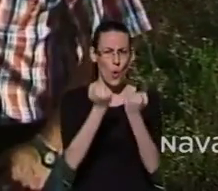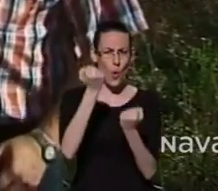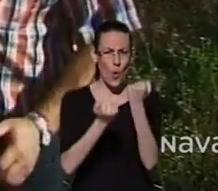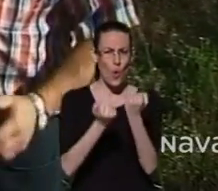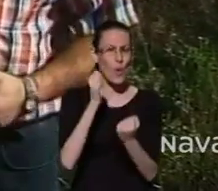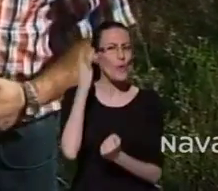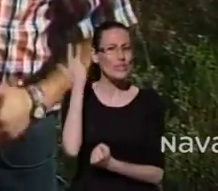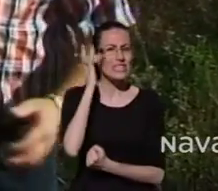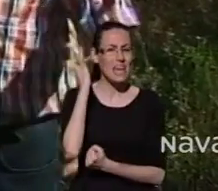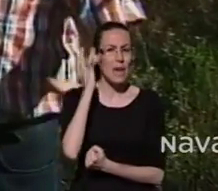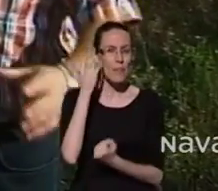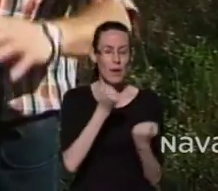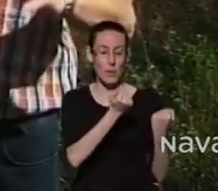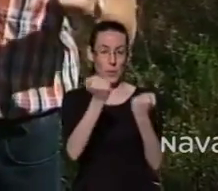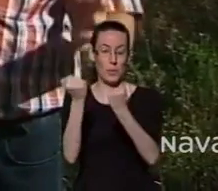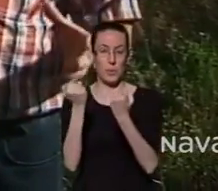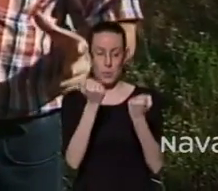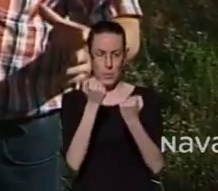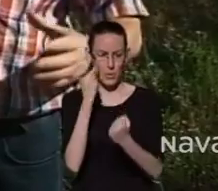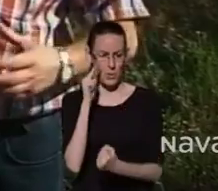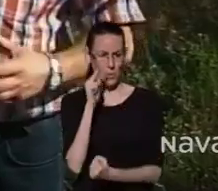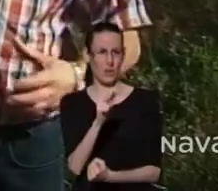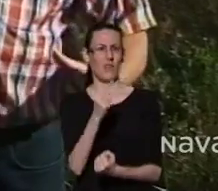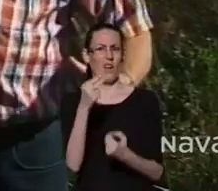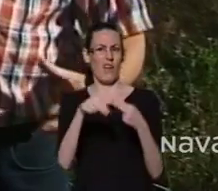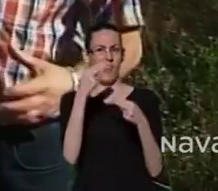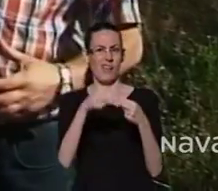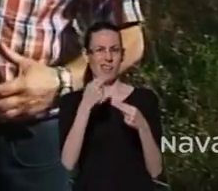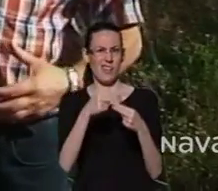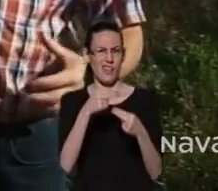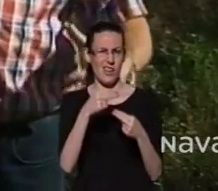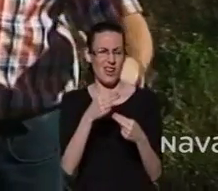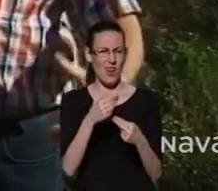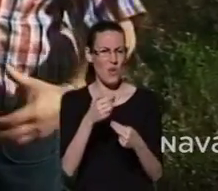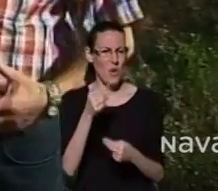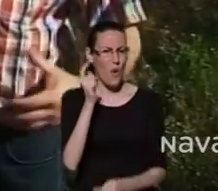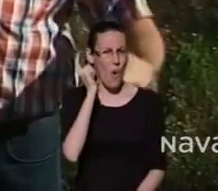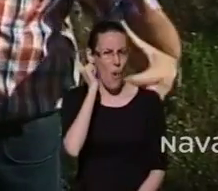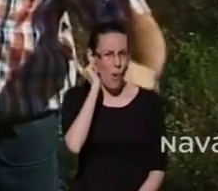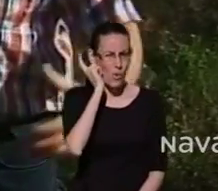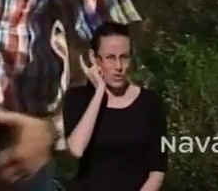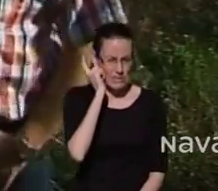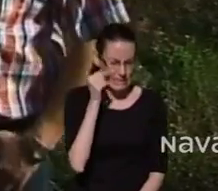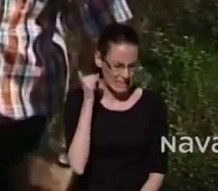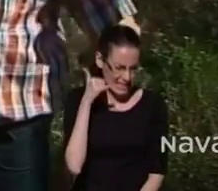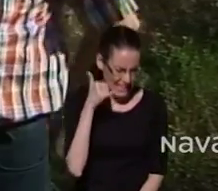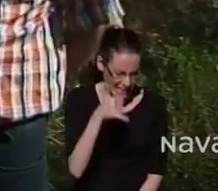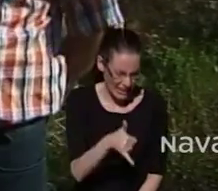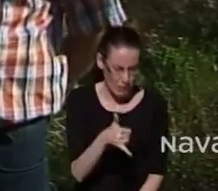Y me chocaba el teléfono que llevaba y el ruido que sacaba allí, clic, clac.